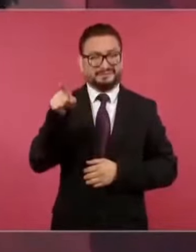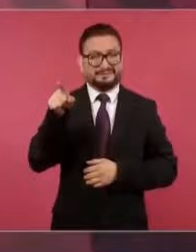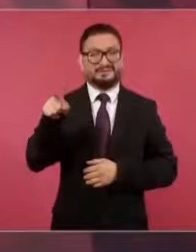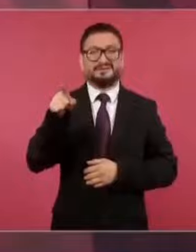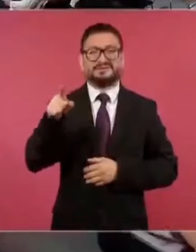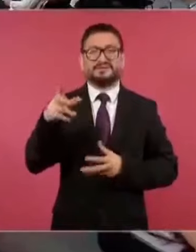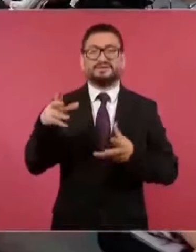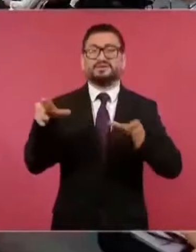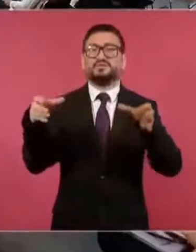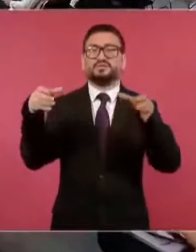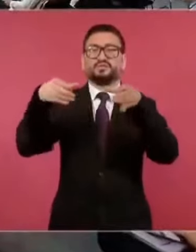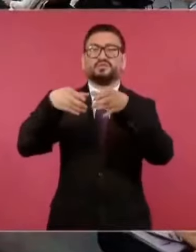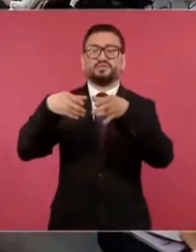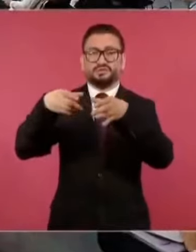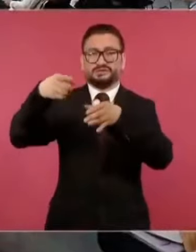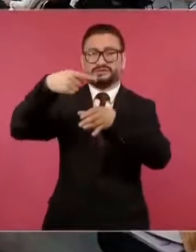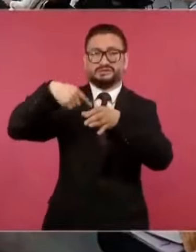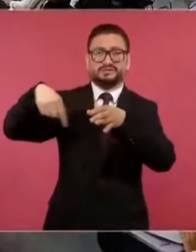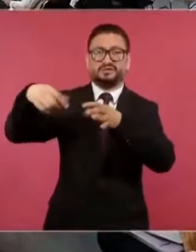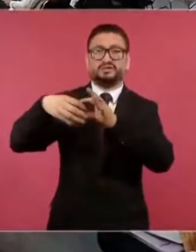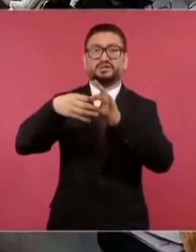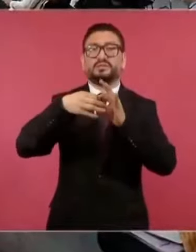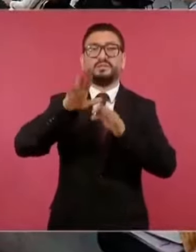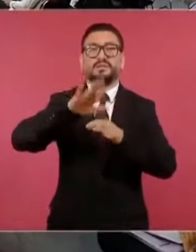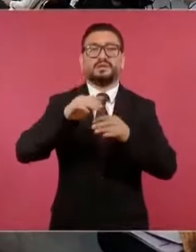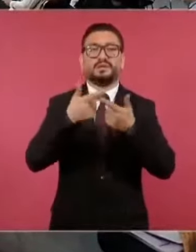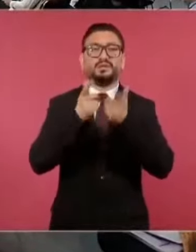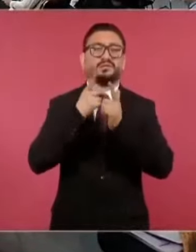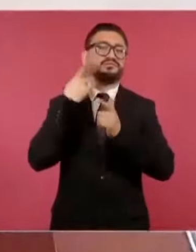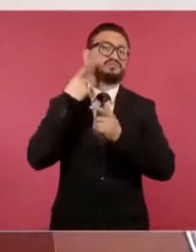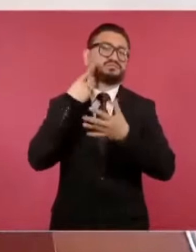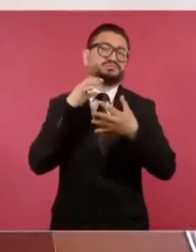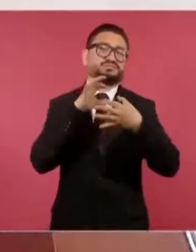es como un sector de un partido?